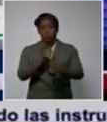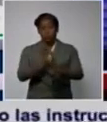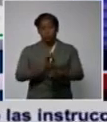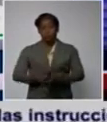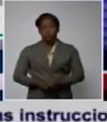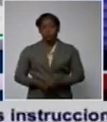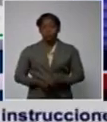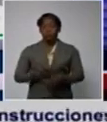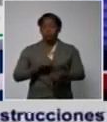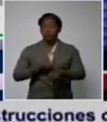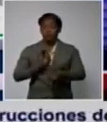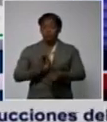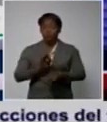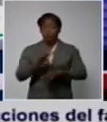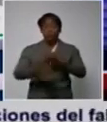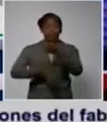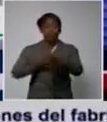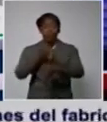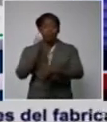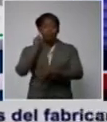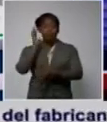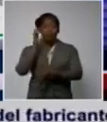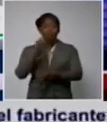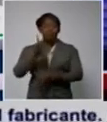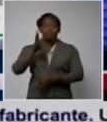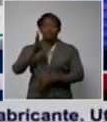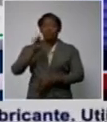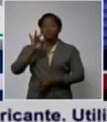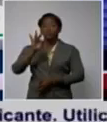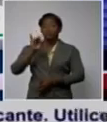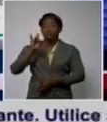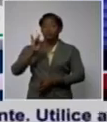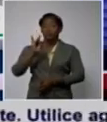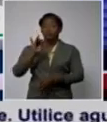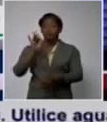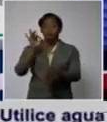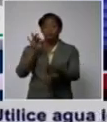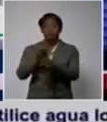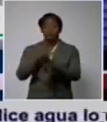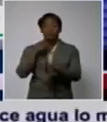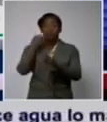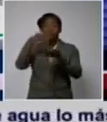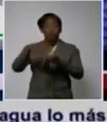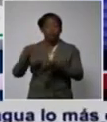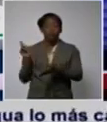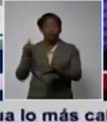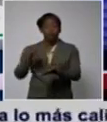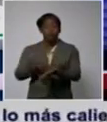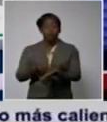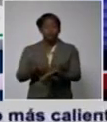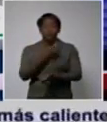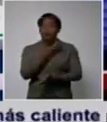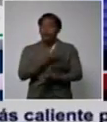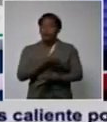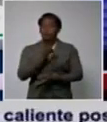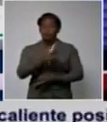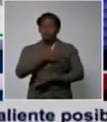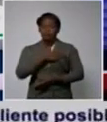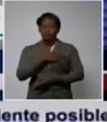son 387 muertes desde el inicio de la pandemia, cifras lamentables que nos deben seguir llevando